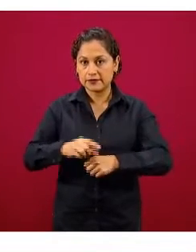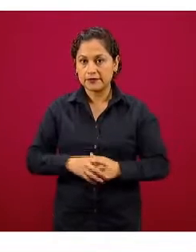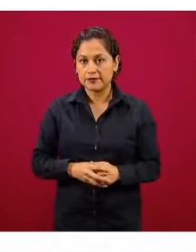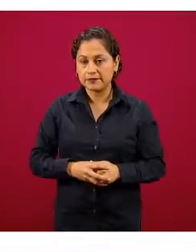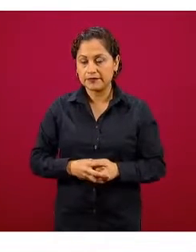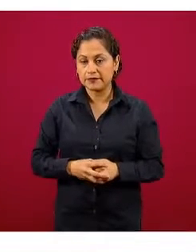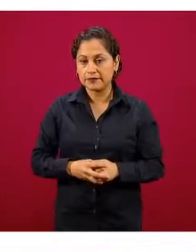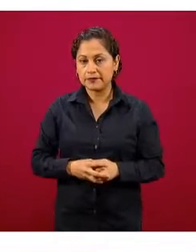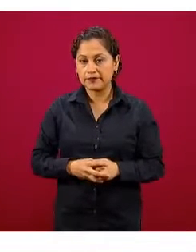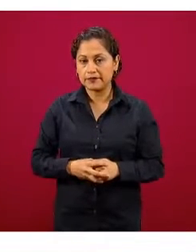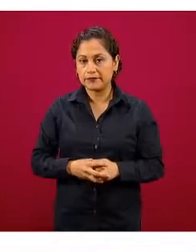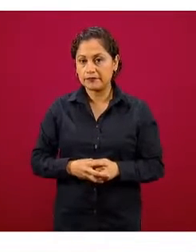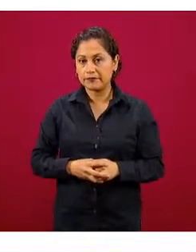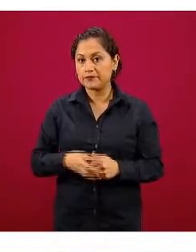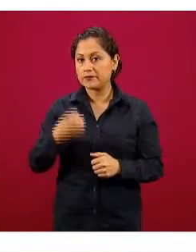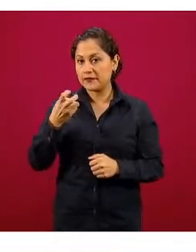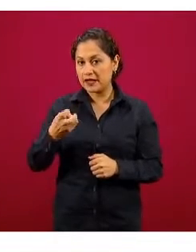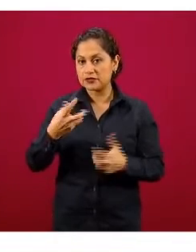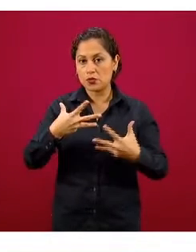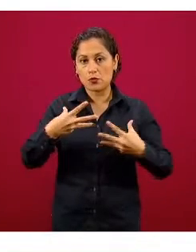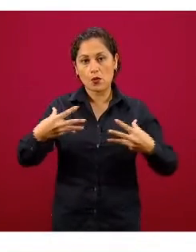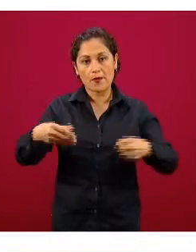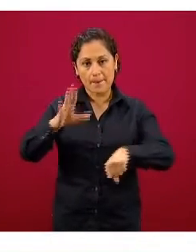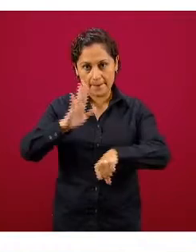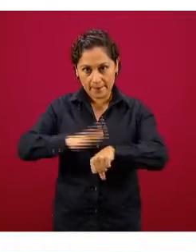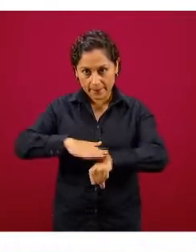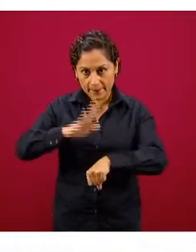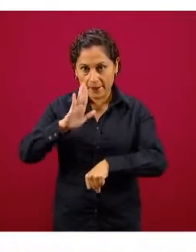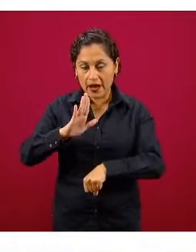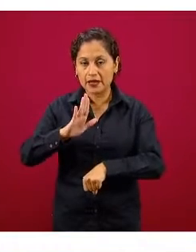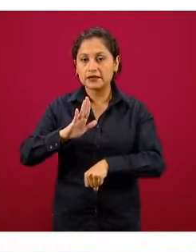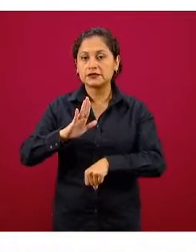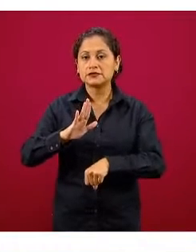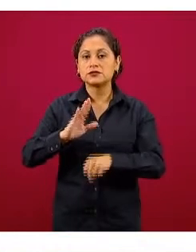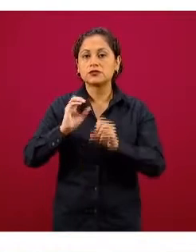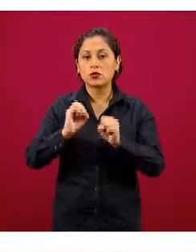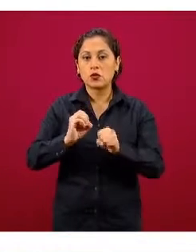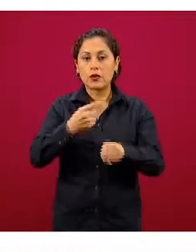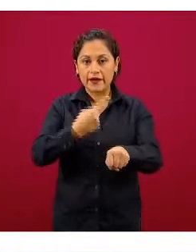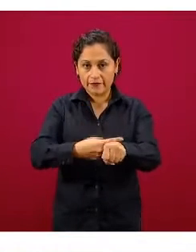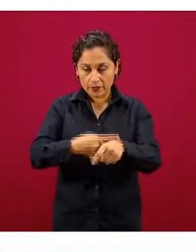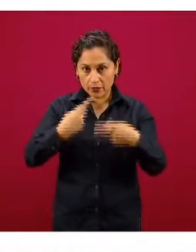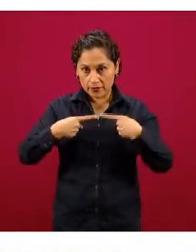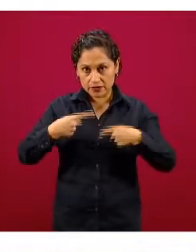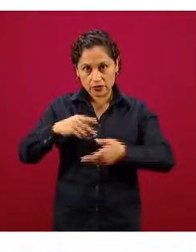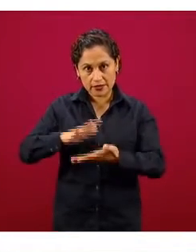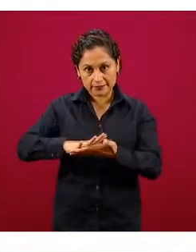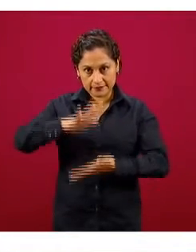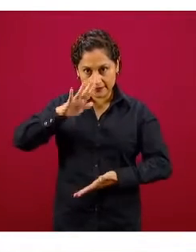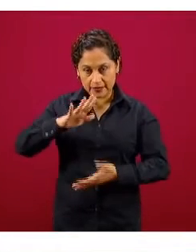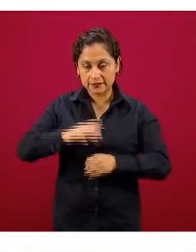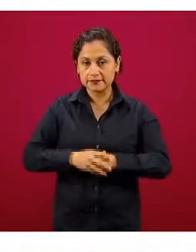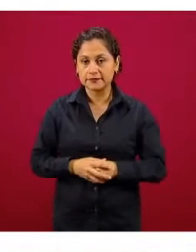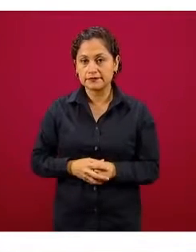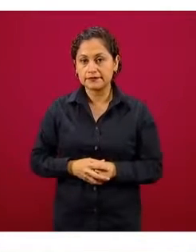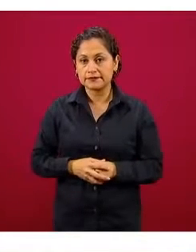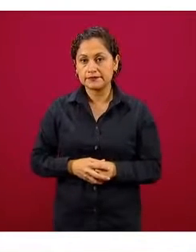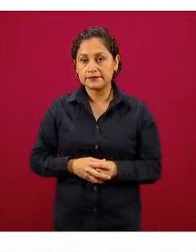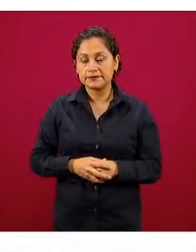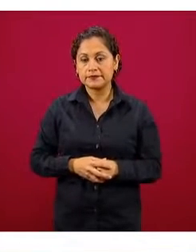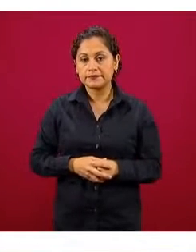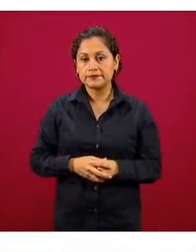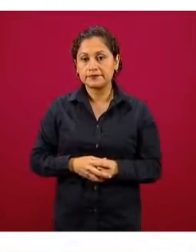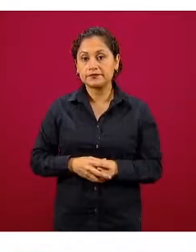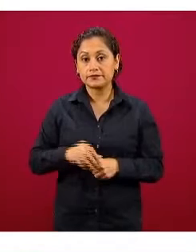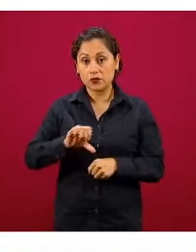habla precisamente de mayor transmisión, mayor cantidad de casos por población. En la siguiente diapositiva